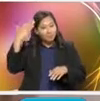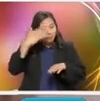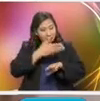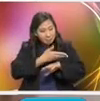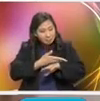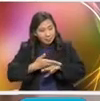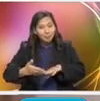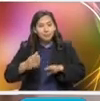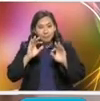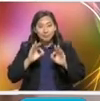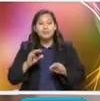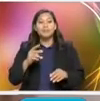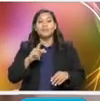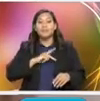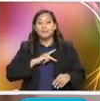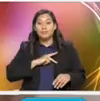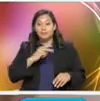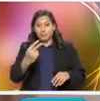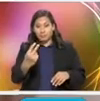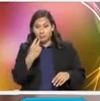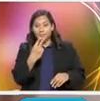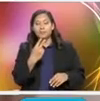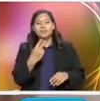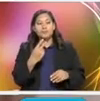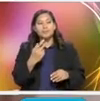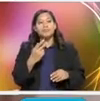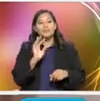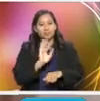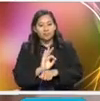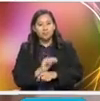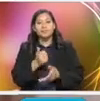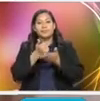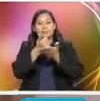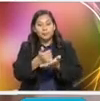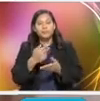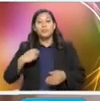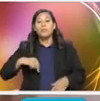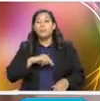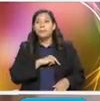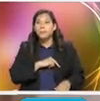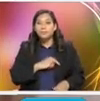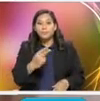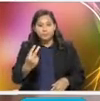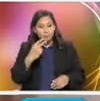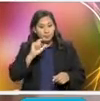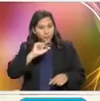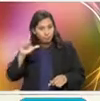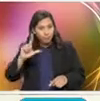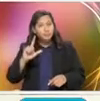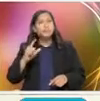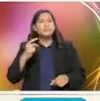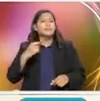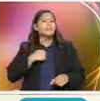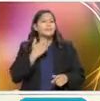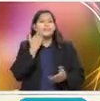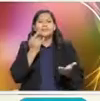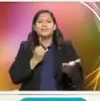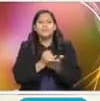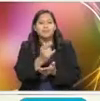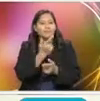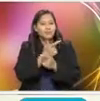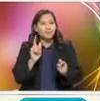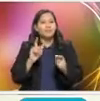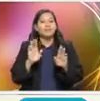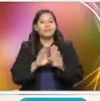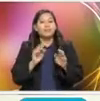canas, que nuestra imagen pública se vea muy favorecida, que nosotras nos veamos profesionales, lo que nosotros deseemos a través